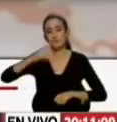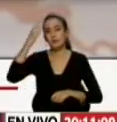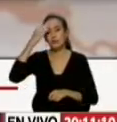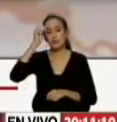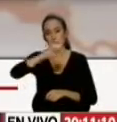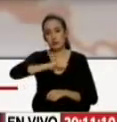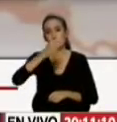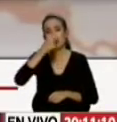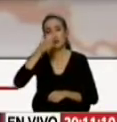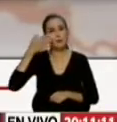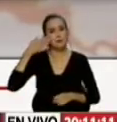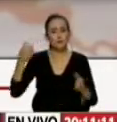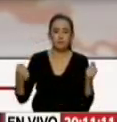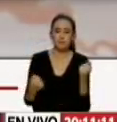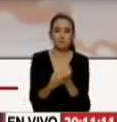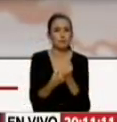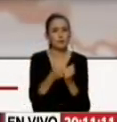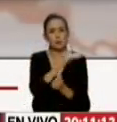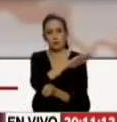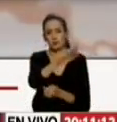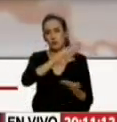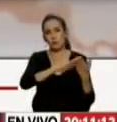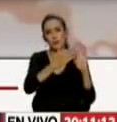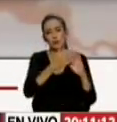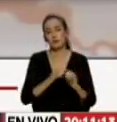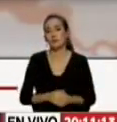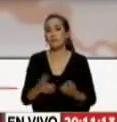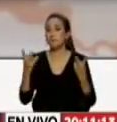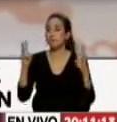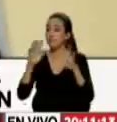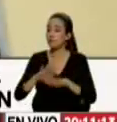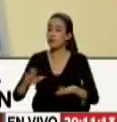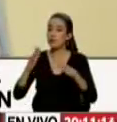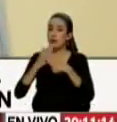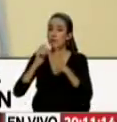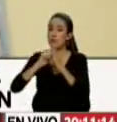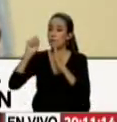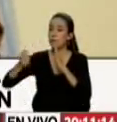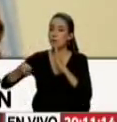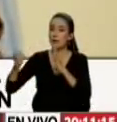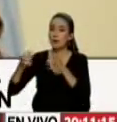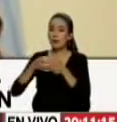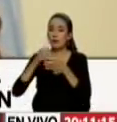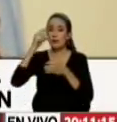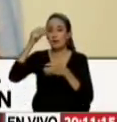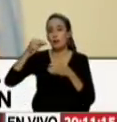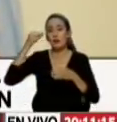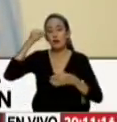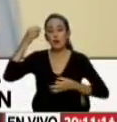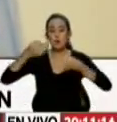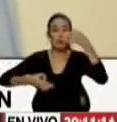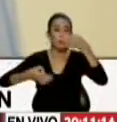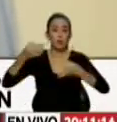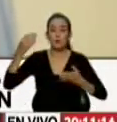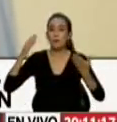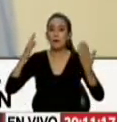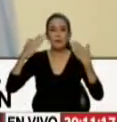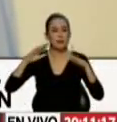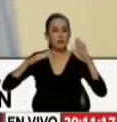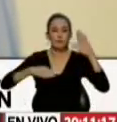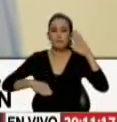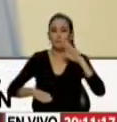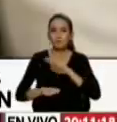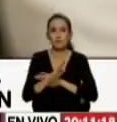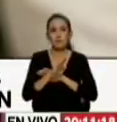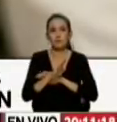los amazónicos, estamos con sus derechos. Sostiene que la defensa de los intereses del Estado en materia jurídica traspasó un límite que fue